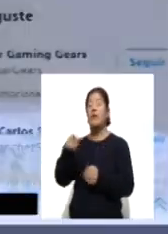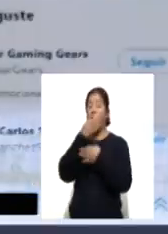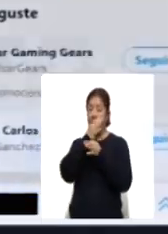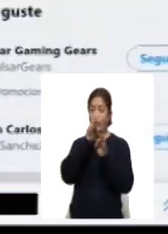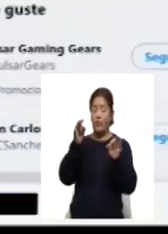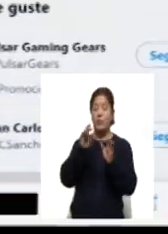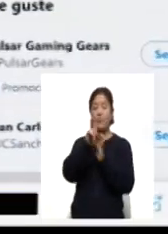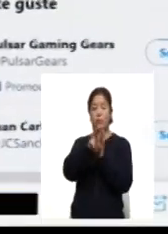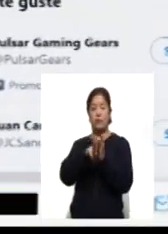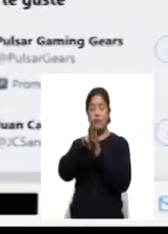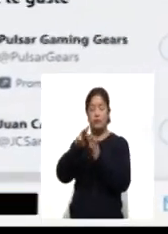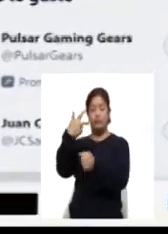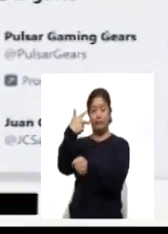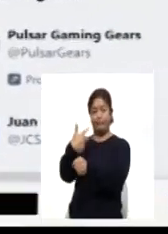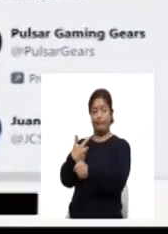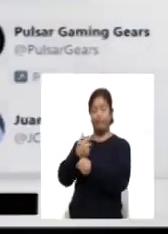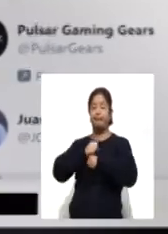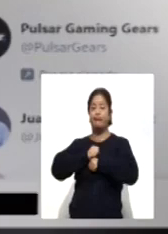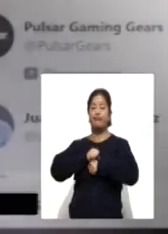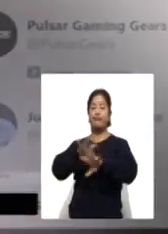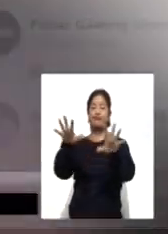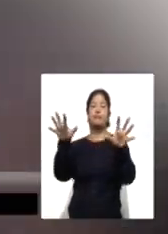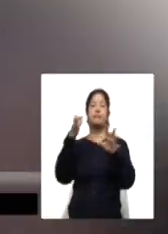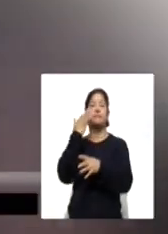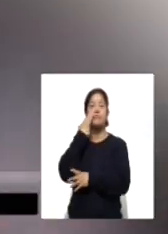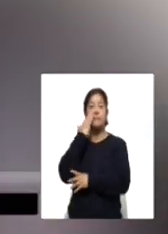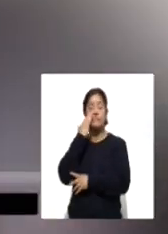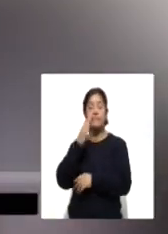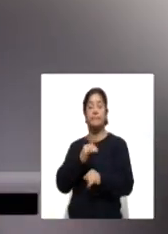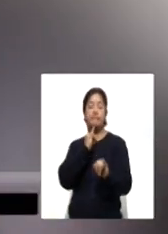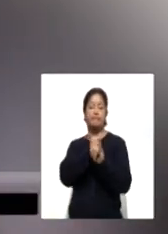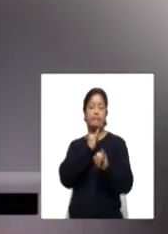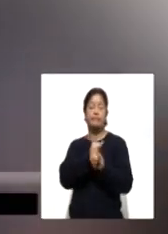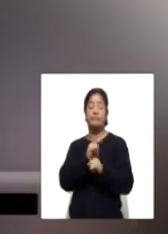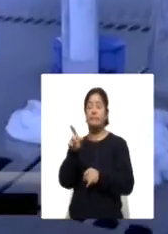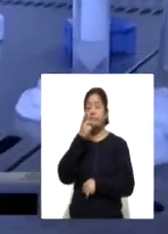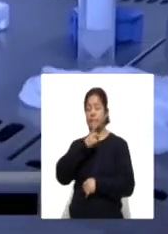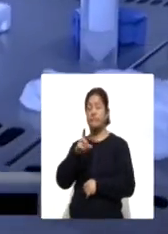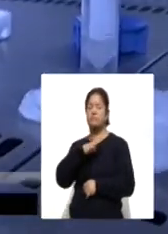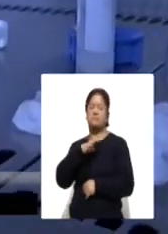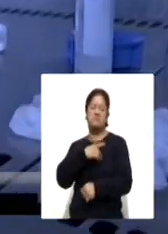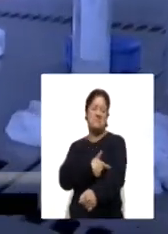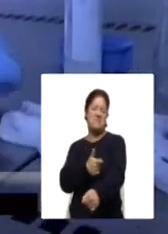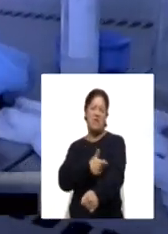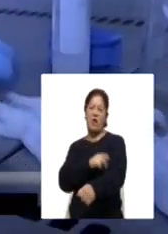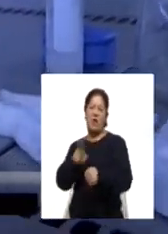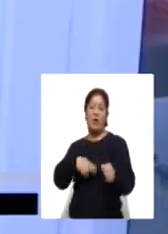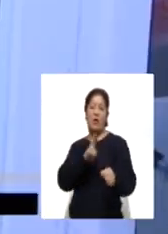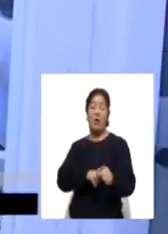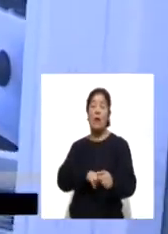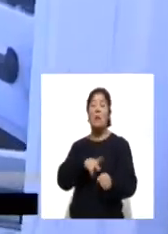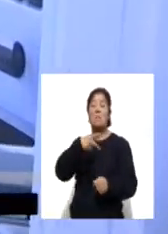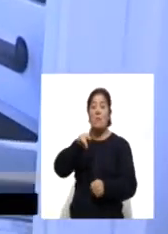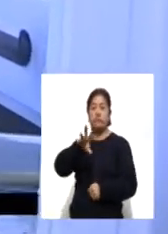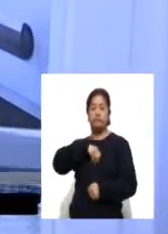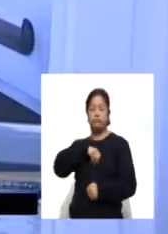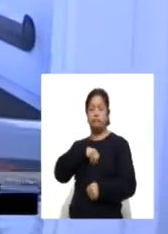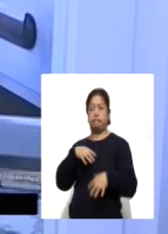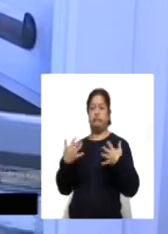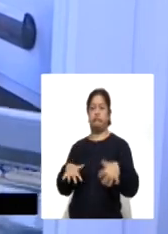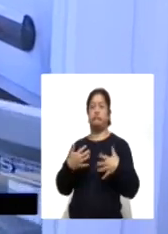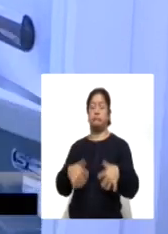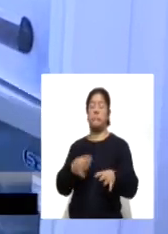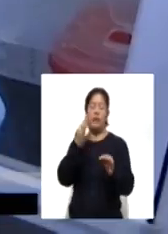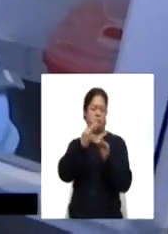un video que publicó en sus redes sociales, en el cual informó que por protocolo se realizó la prueba y el resultado fue positivo. Puntualizó que